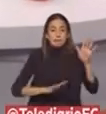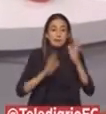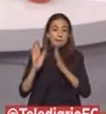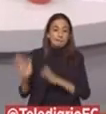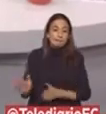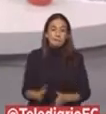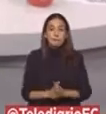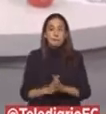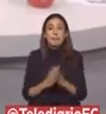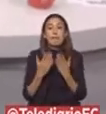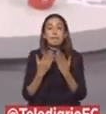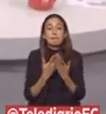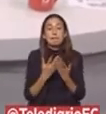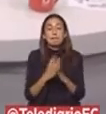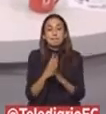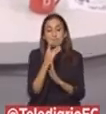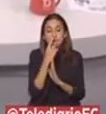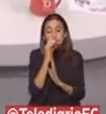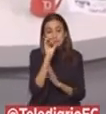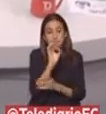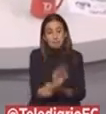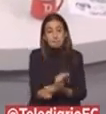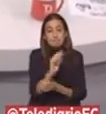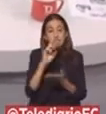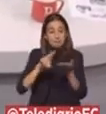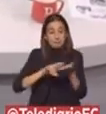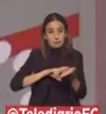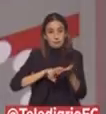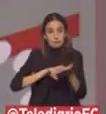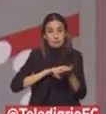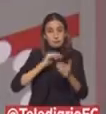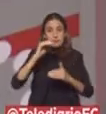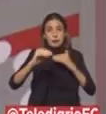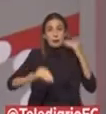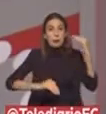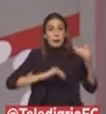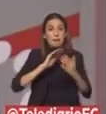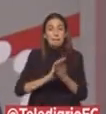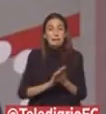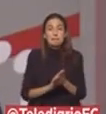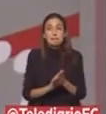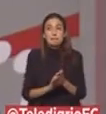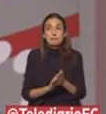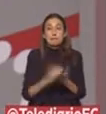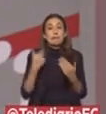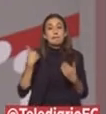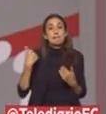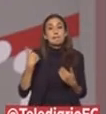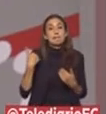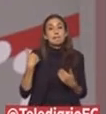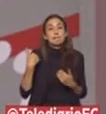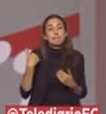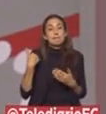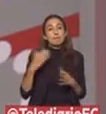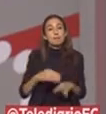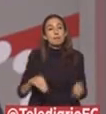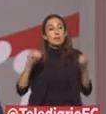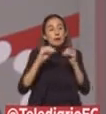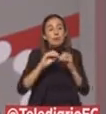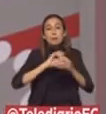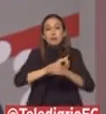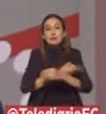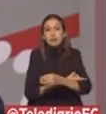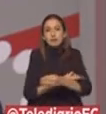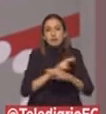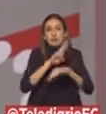corrupción son interesantes sobre todo si es que uno se remite a la historia de la institucionalidad chilena que tiende a ser bastante bastante fuerte